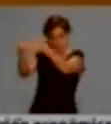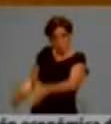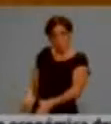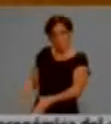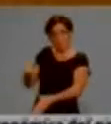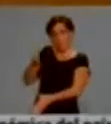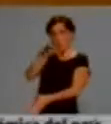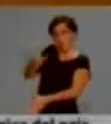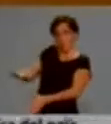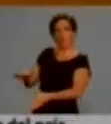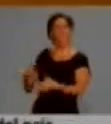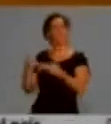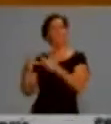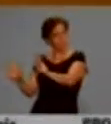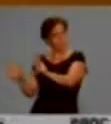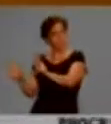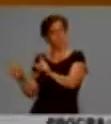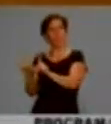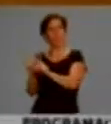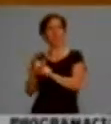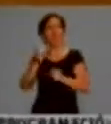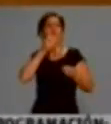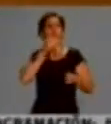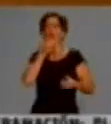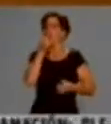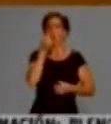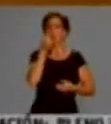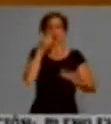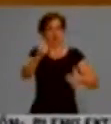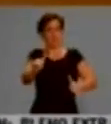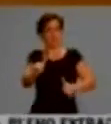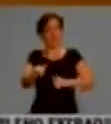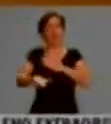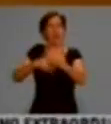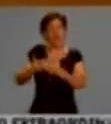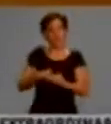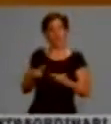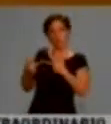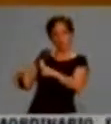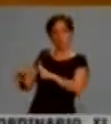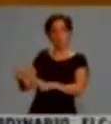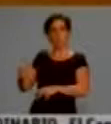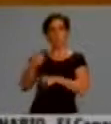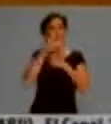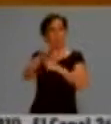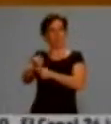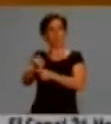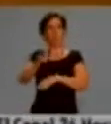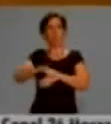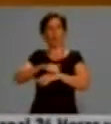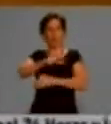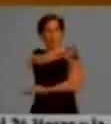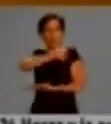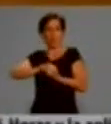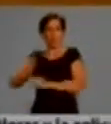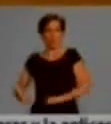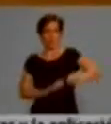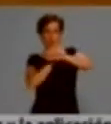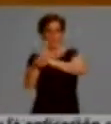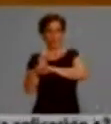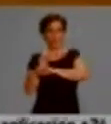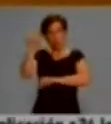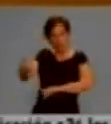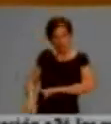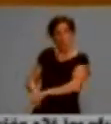embargo, se le permite no declarar e incluso mentir en defensa propia. El acusado